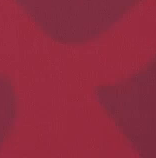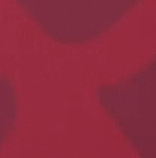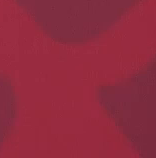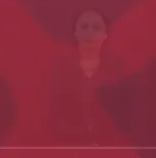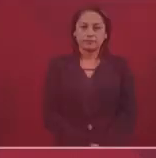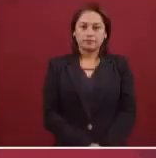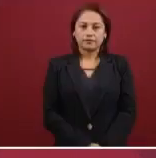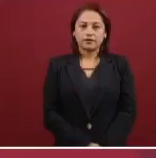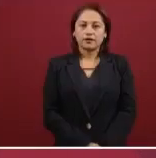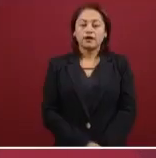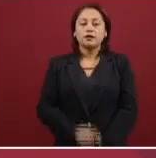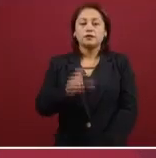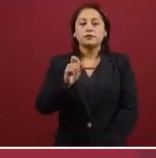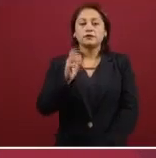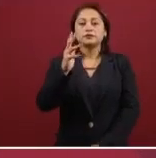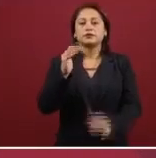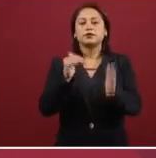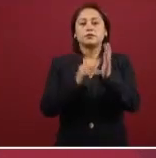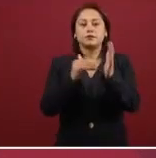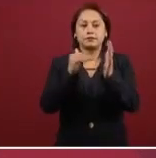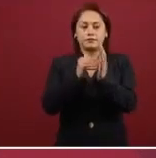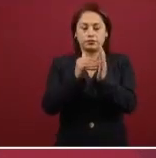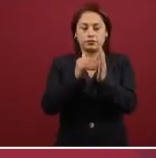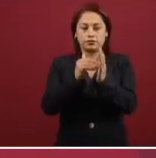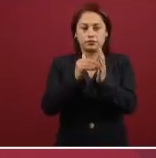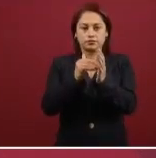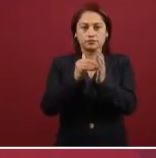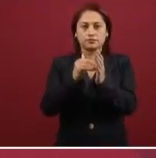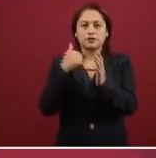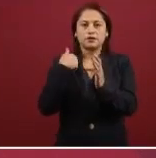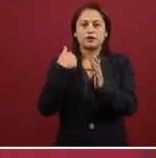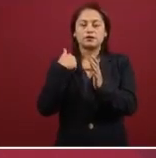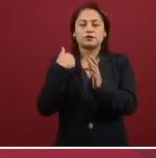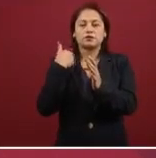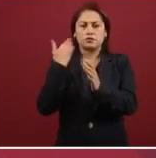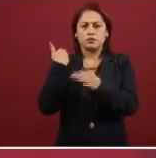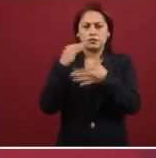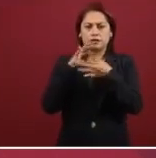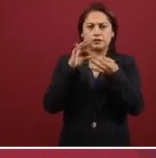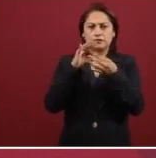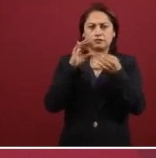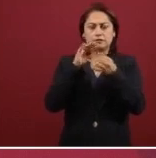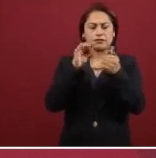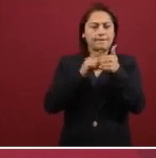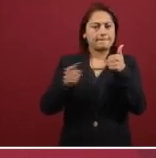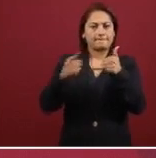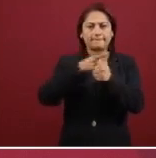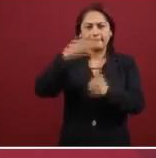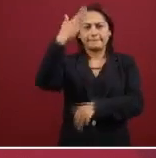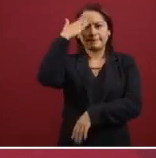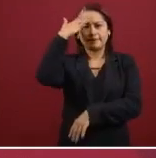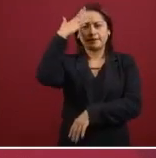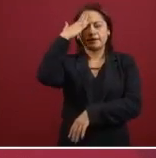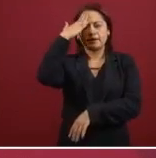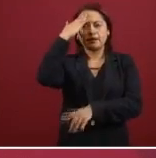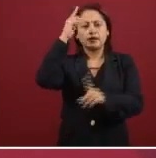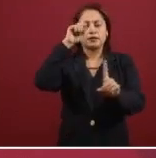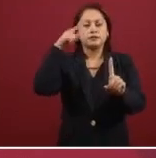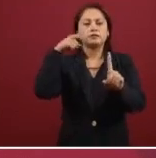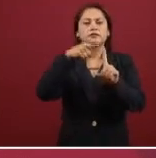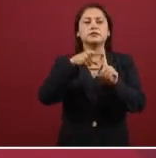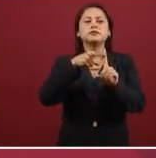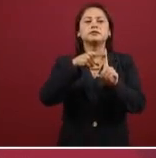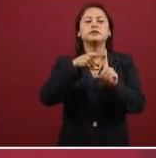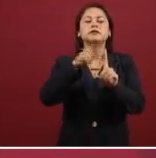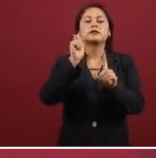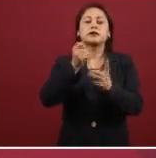millones. Y al que me referí como el principal, que tiene que ver con la reducción del DUC, de la tasa